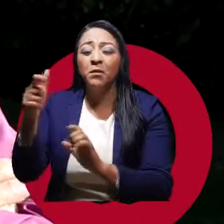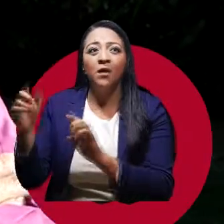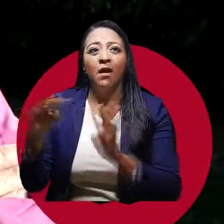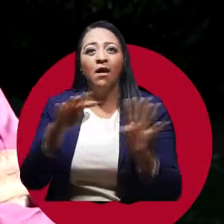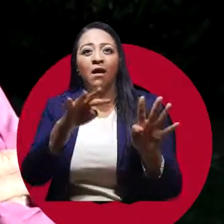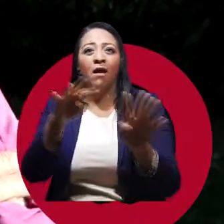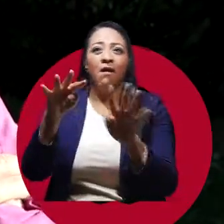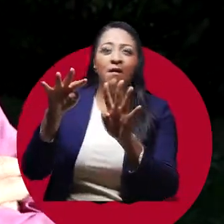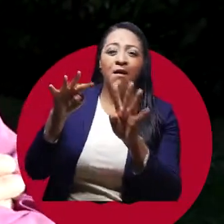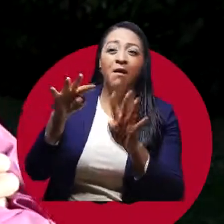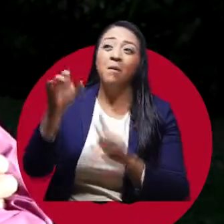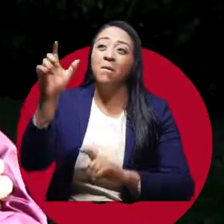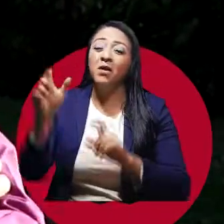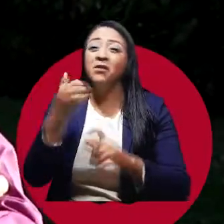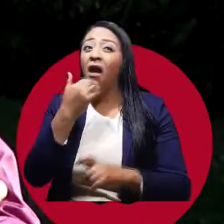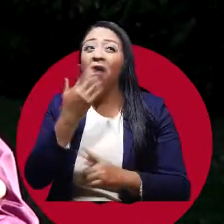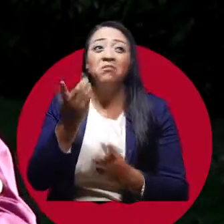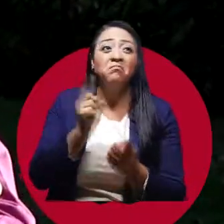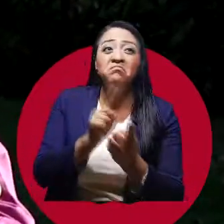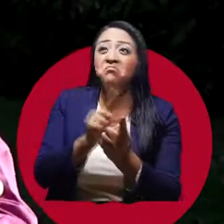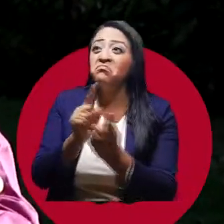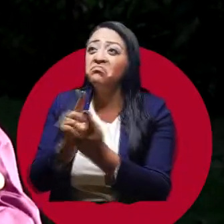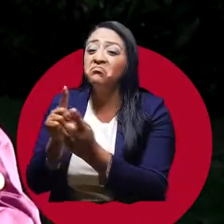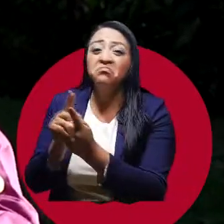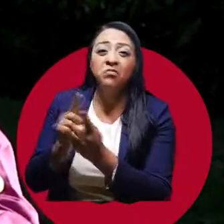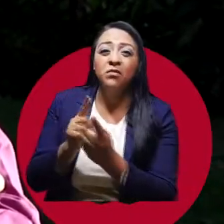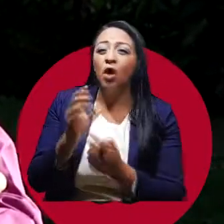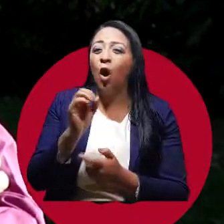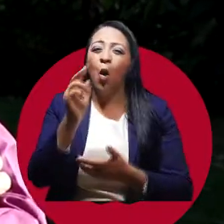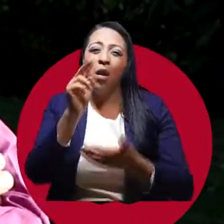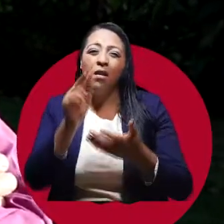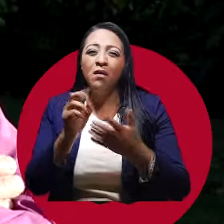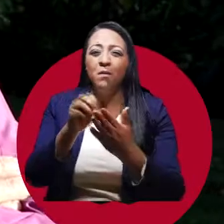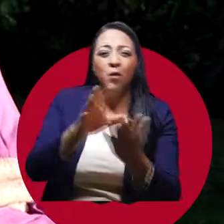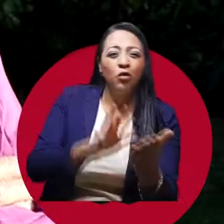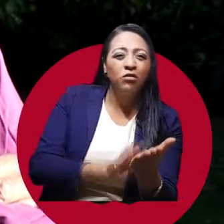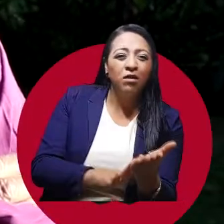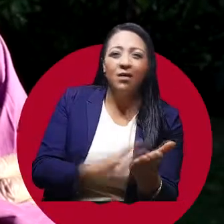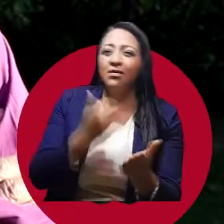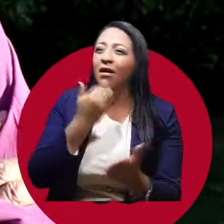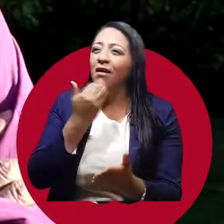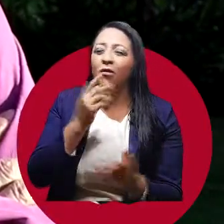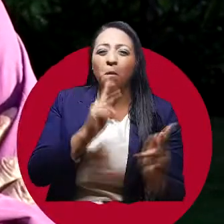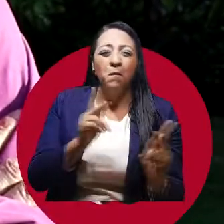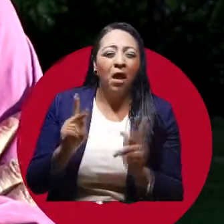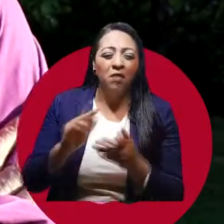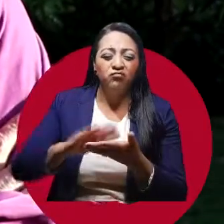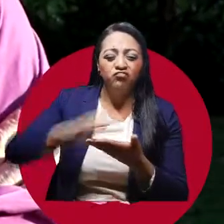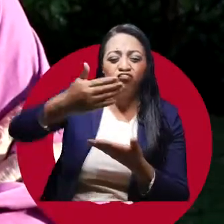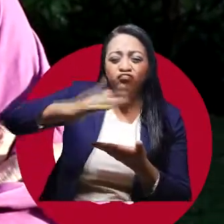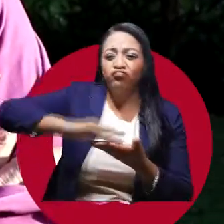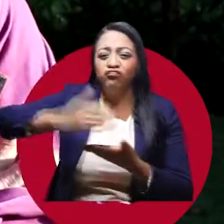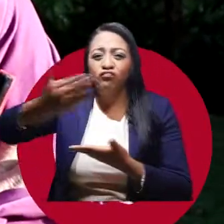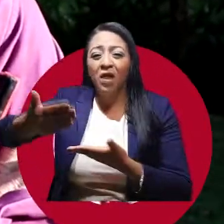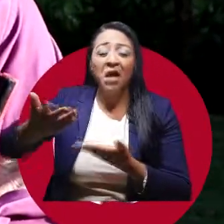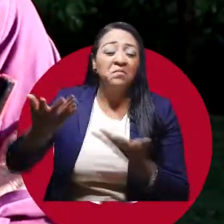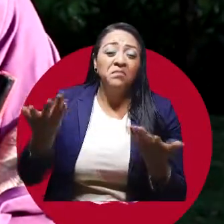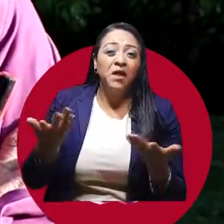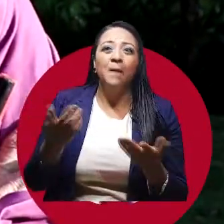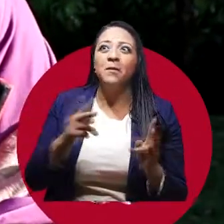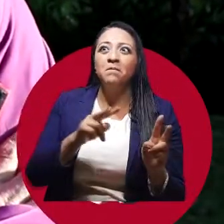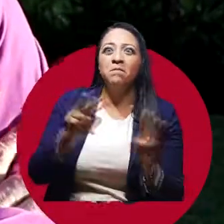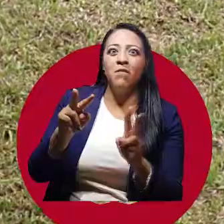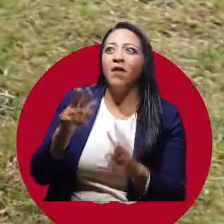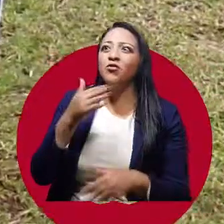los que no tienen pues mucha proximidad para leer proyectos o planes o bocetos puedan ver cómo va